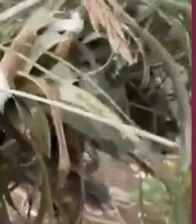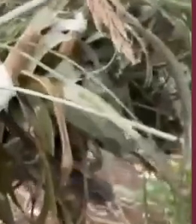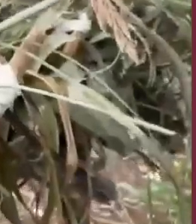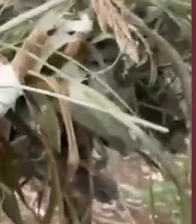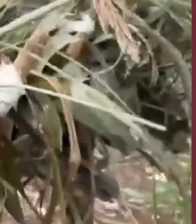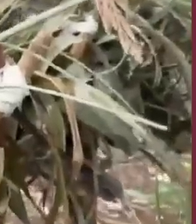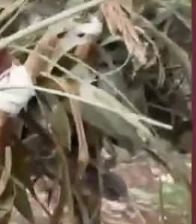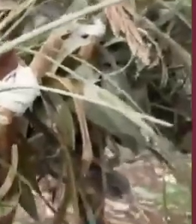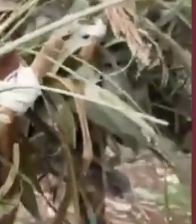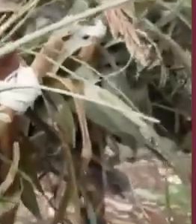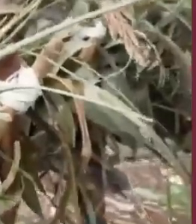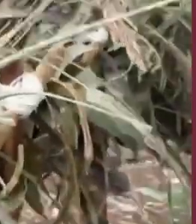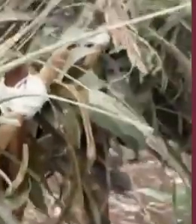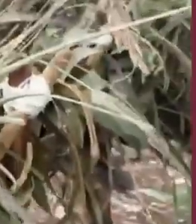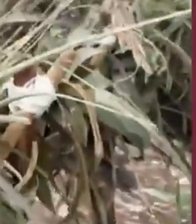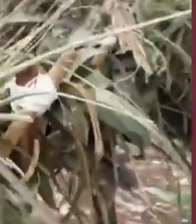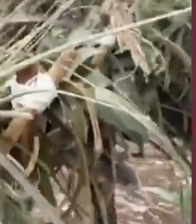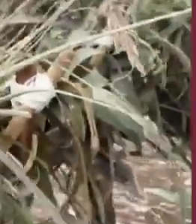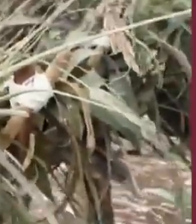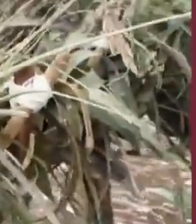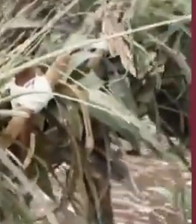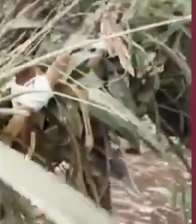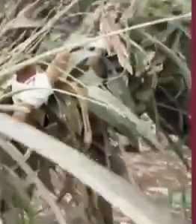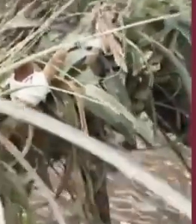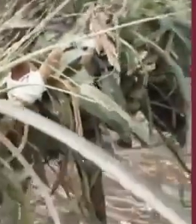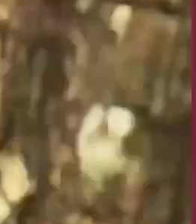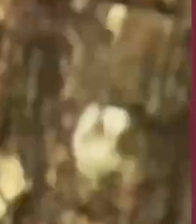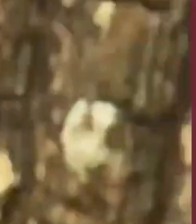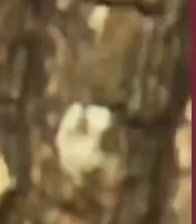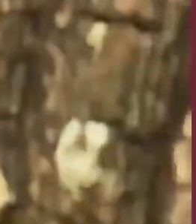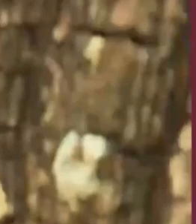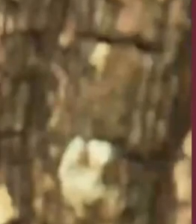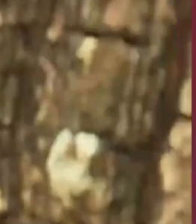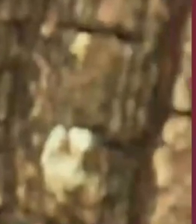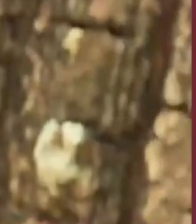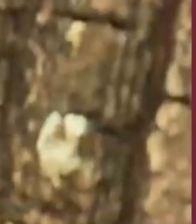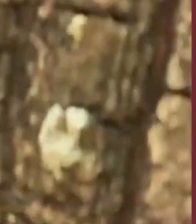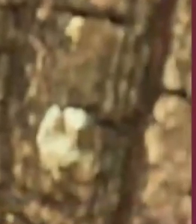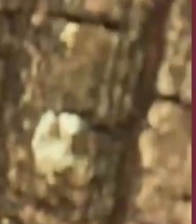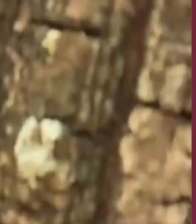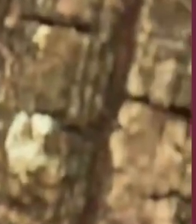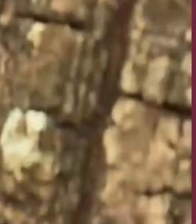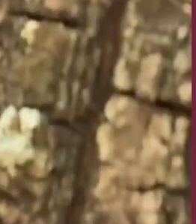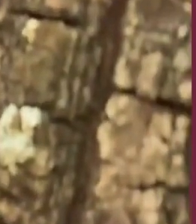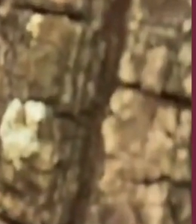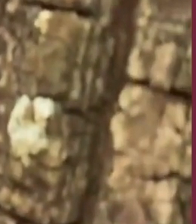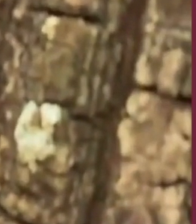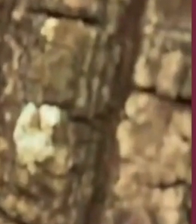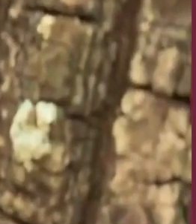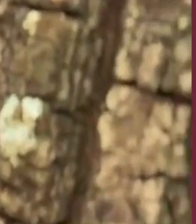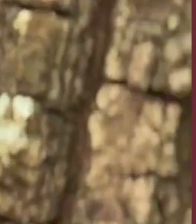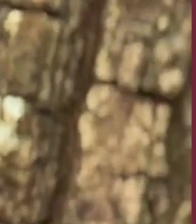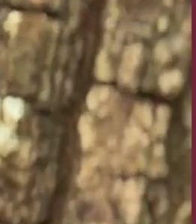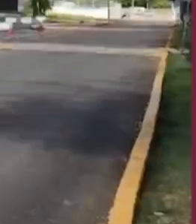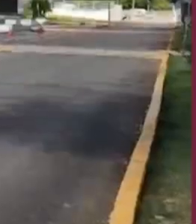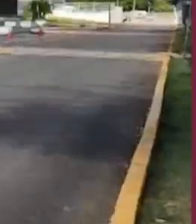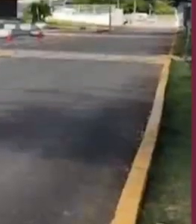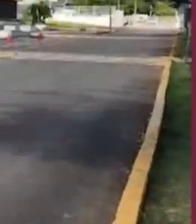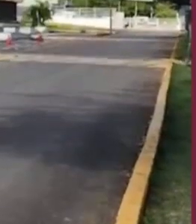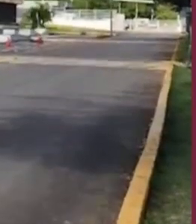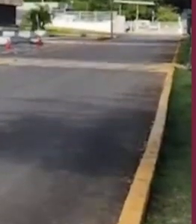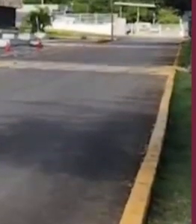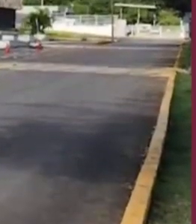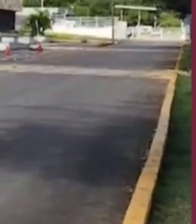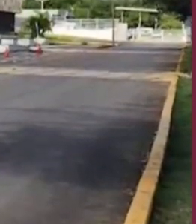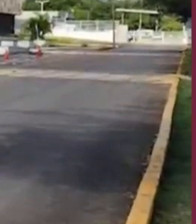intocables 990 hectáreas de árboles que no fueron impactadas por la obra, 66% de preservación de selva. En